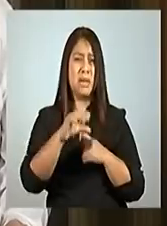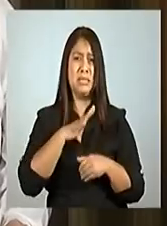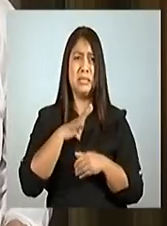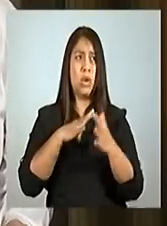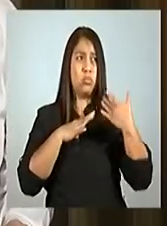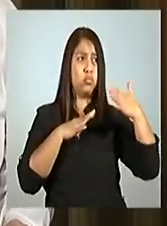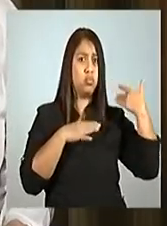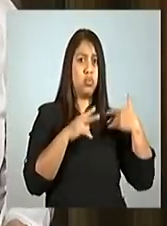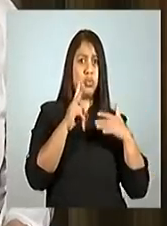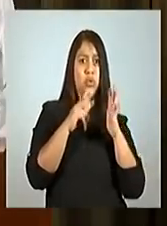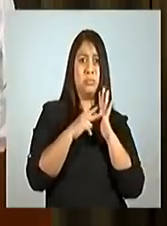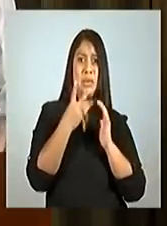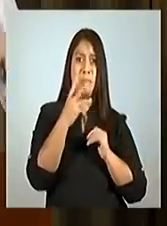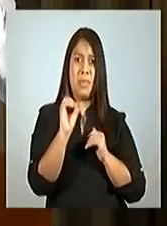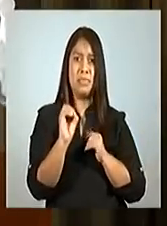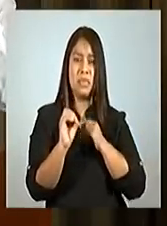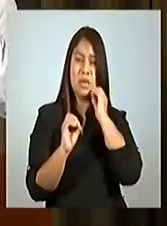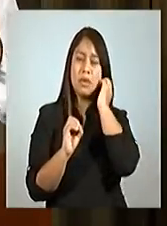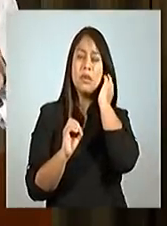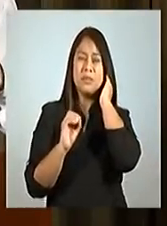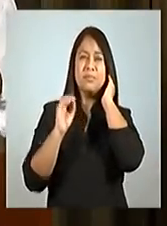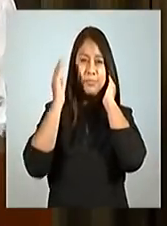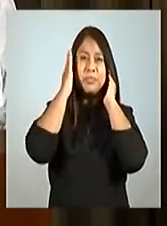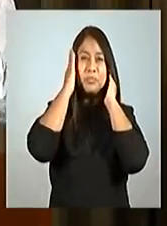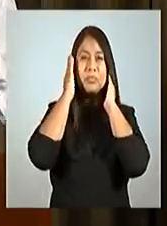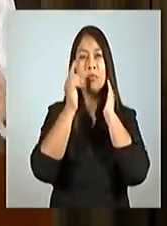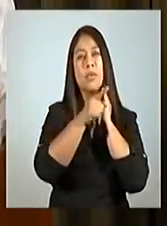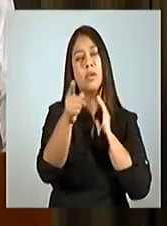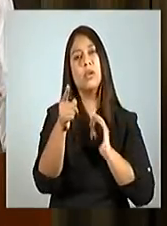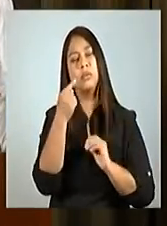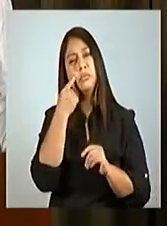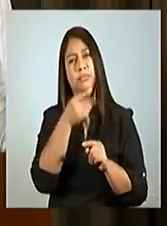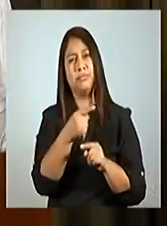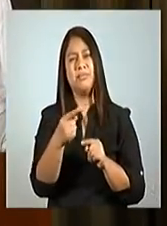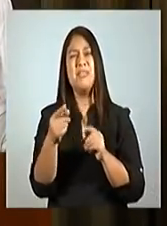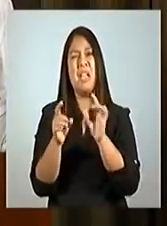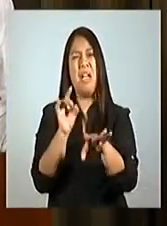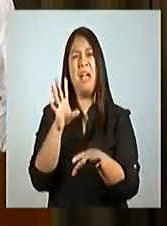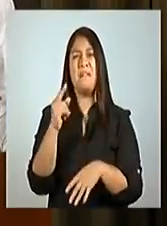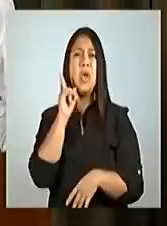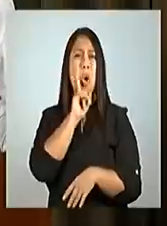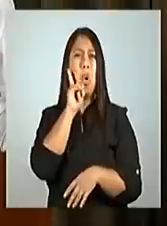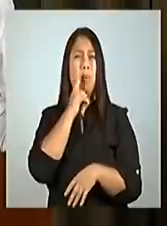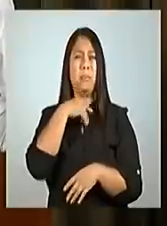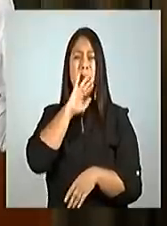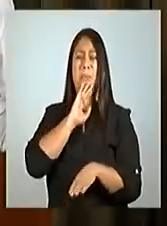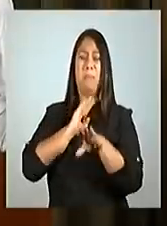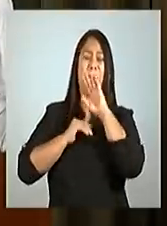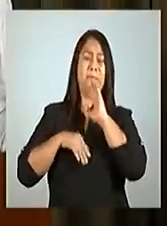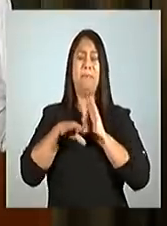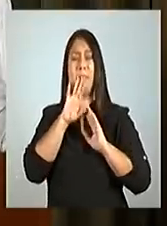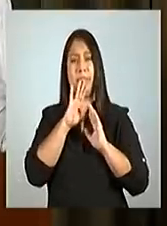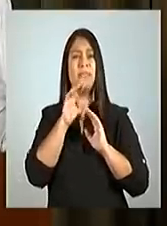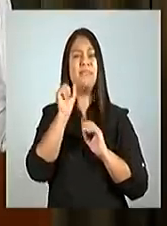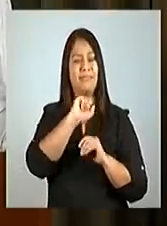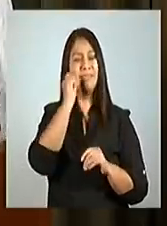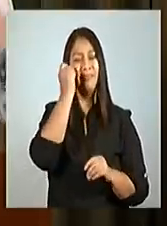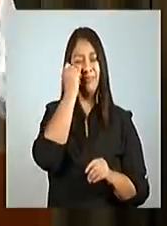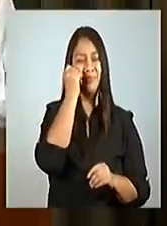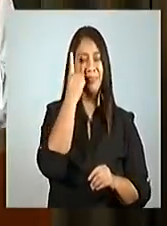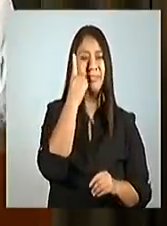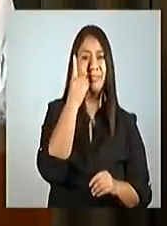antes del 2020. Comprendo la frustración que sienten los jóvenes. Por supuesto que la